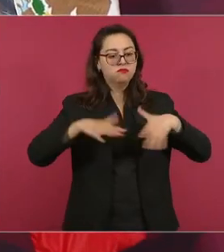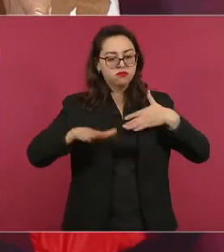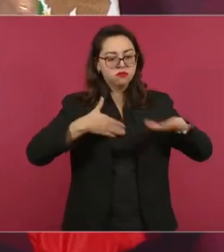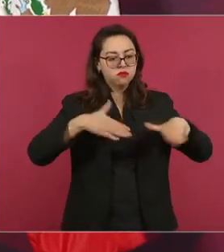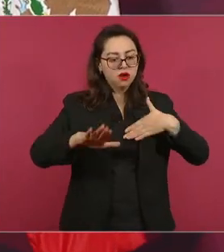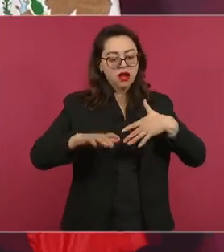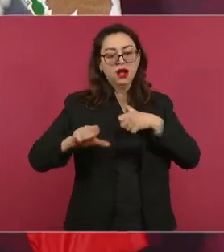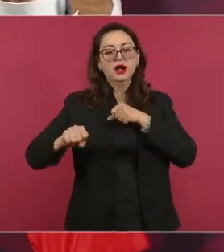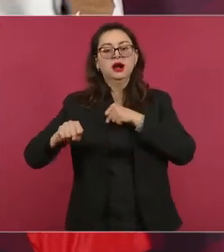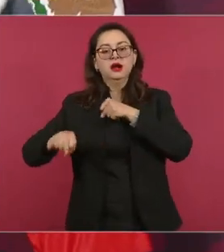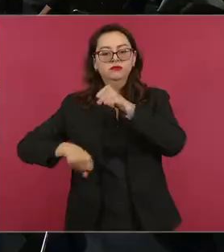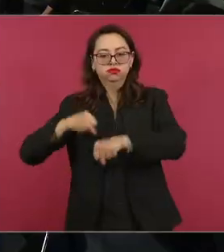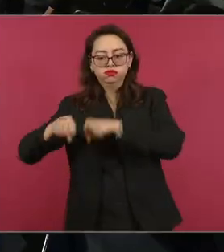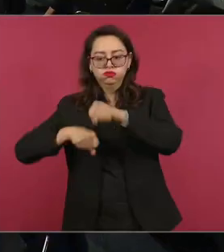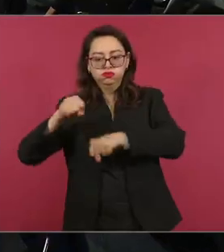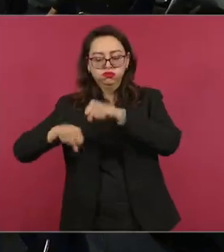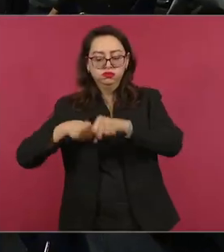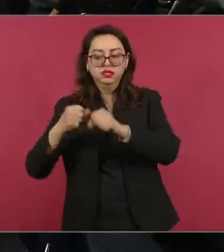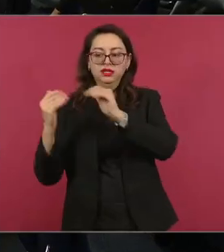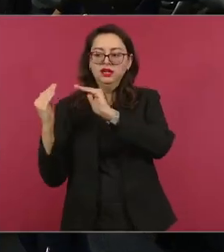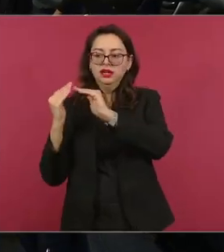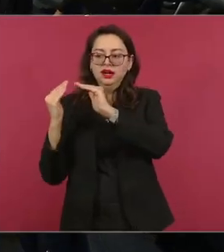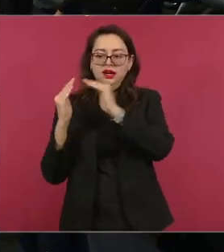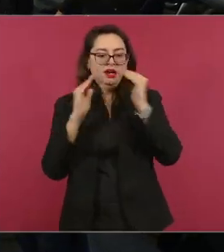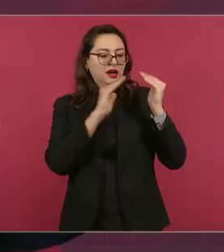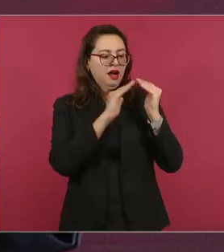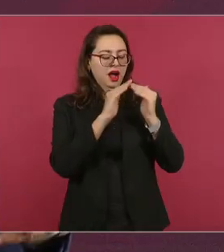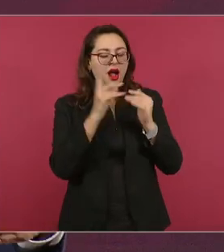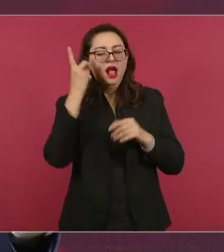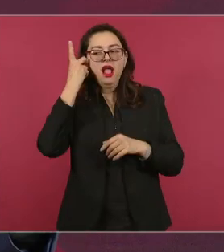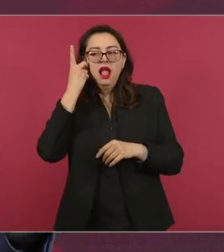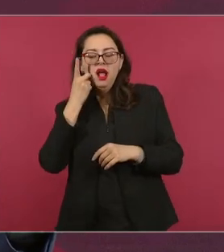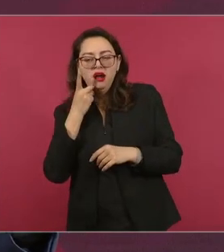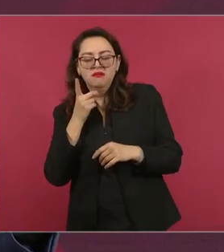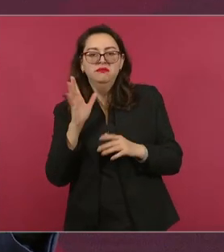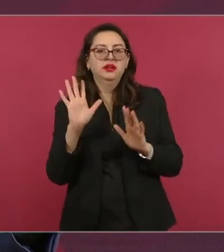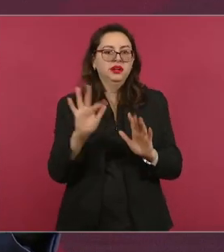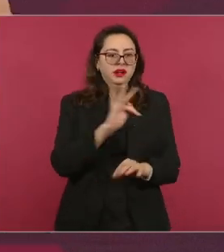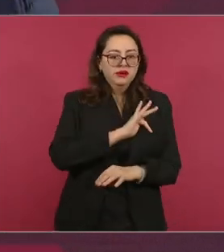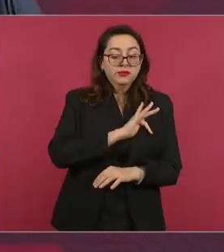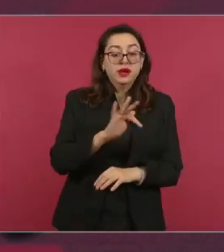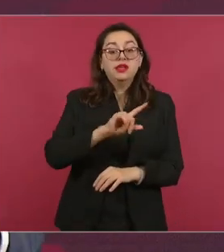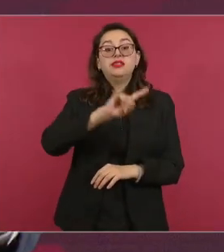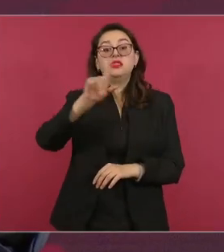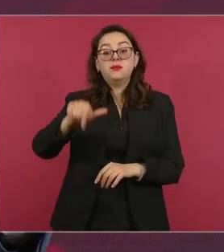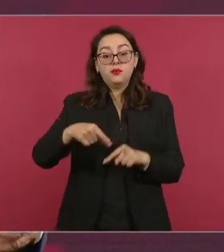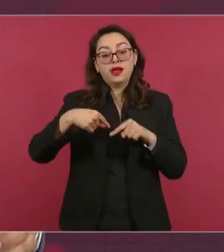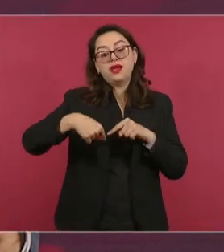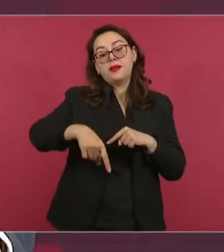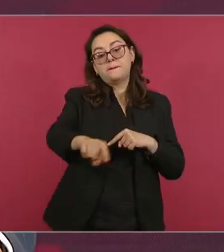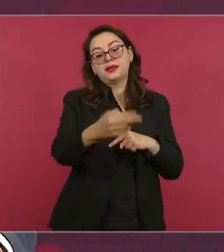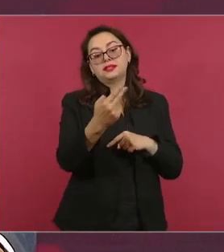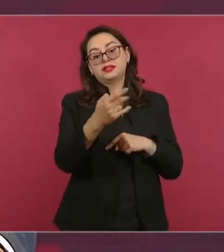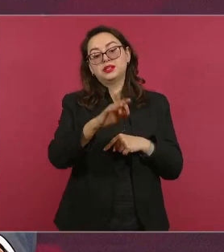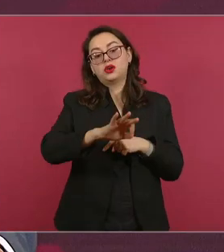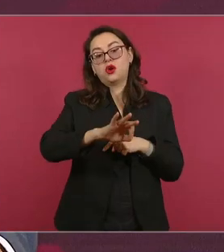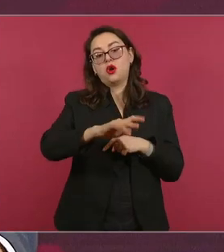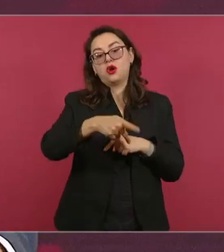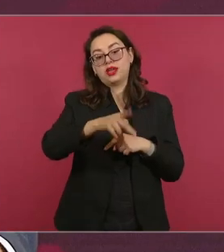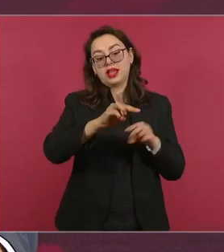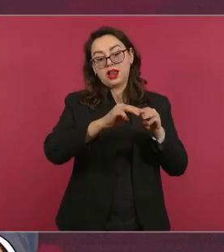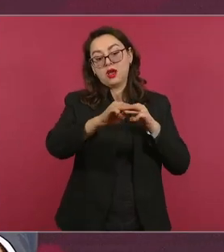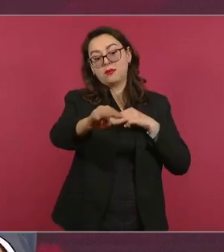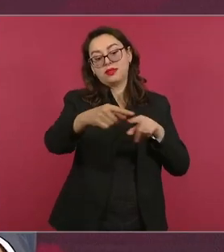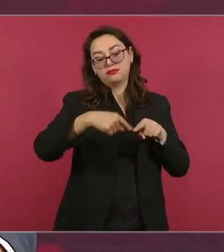Y quedarse ahí y luego llegar a Guelatao y conocer Guelatao, donde